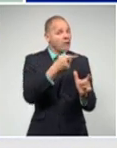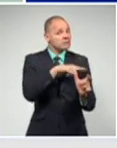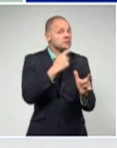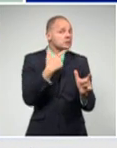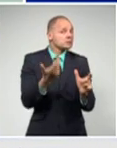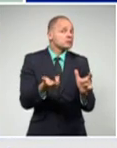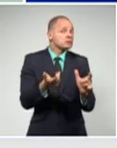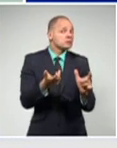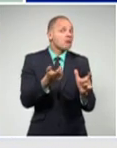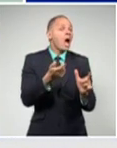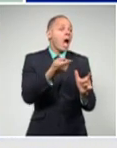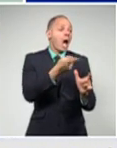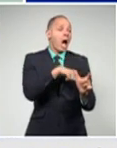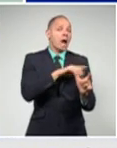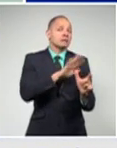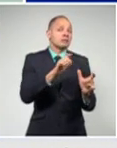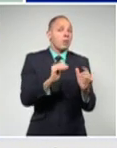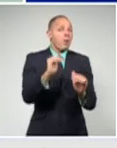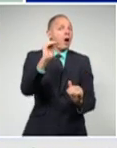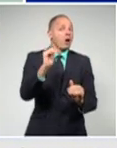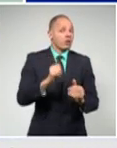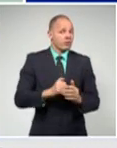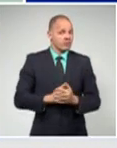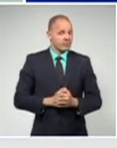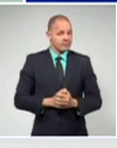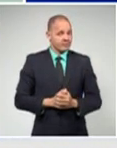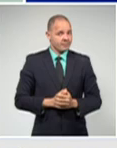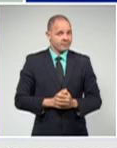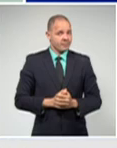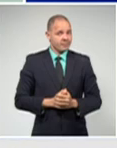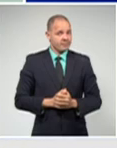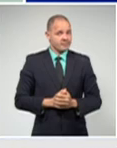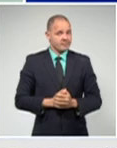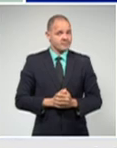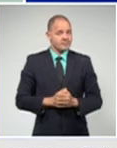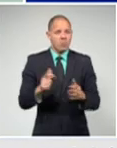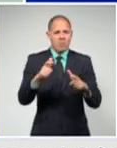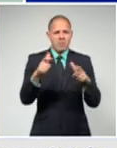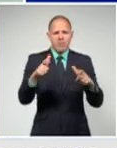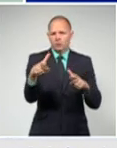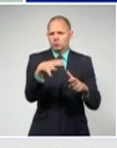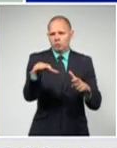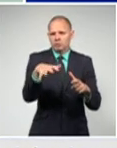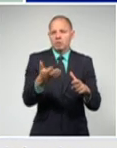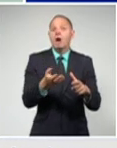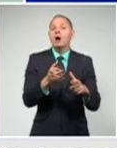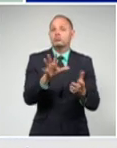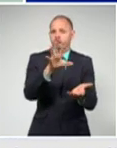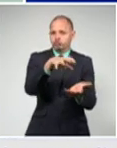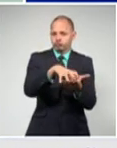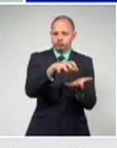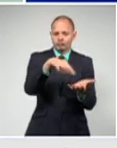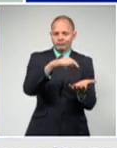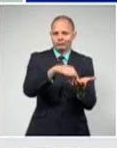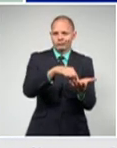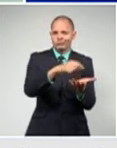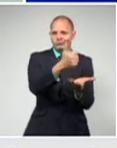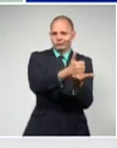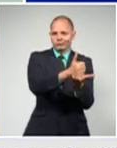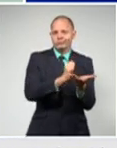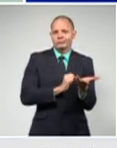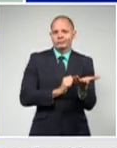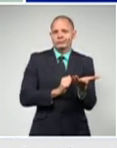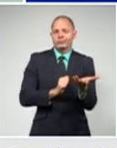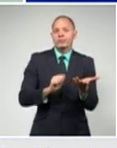con la jornada anterior. El mayor número en el municipio de Las Tunas, 11, Manatí